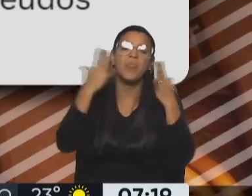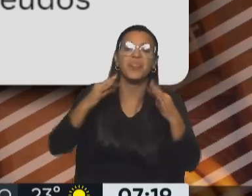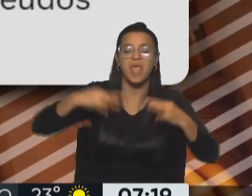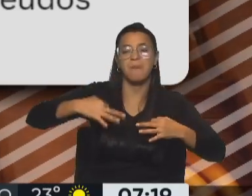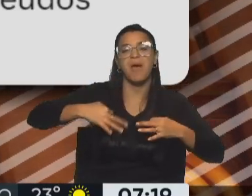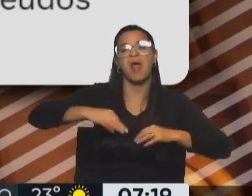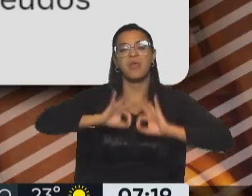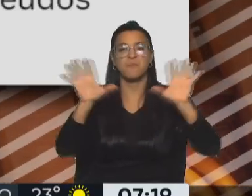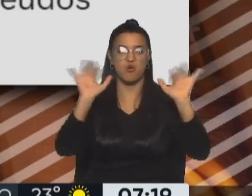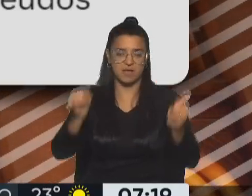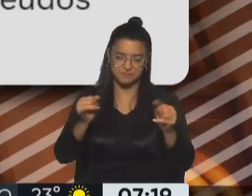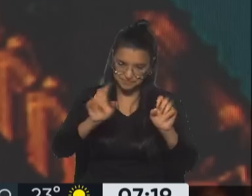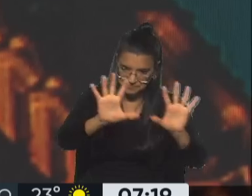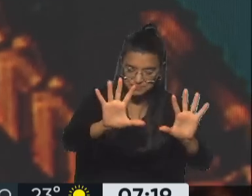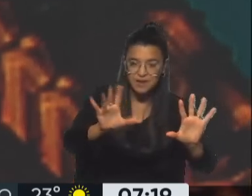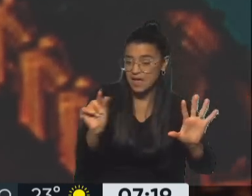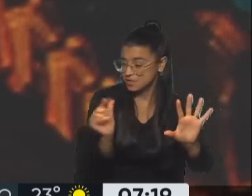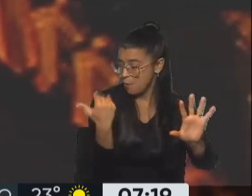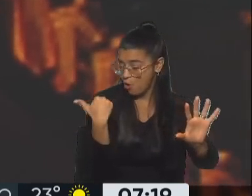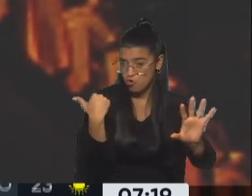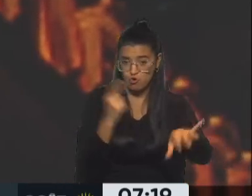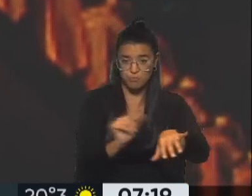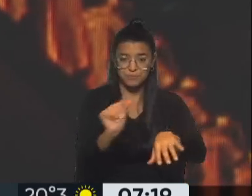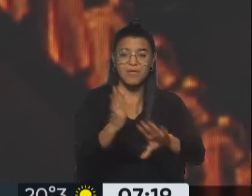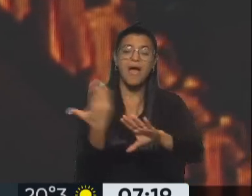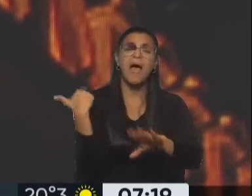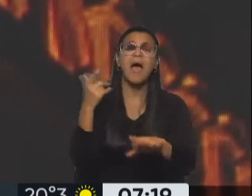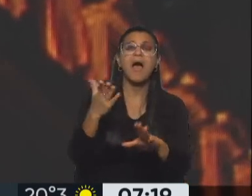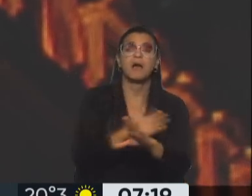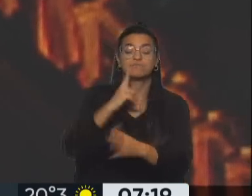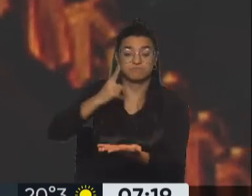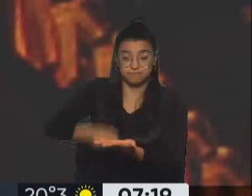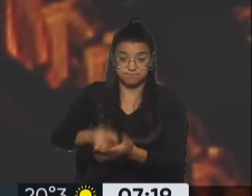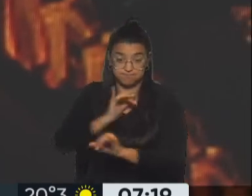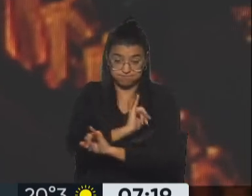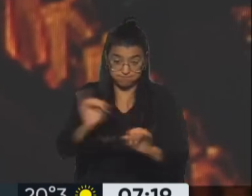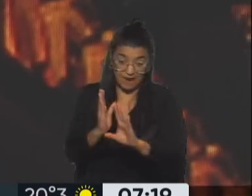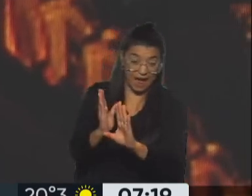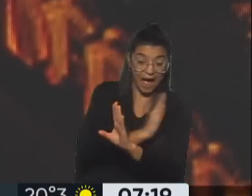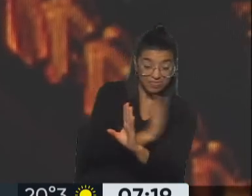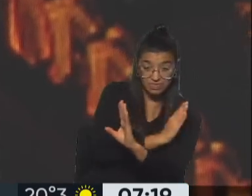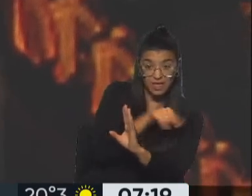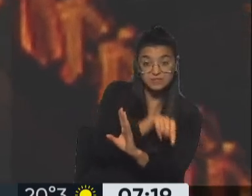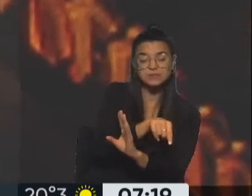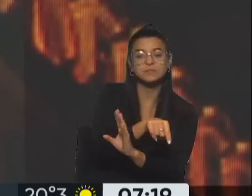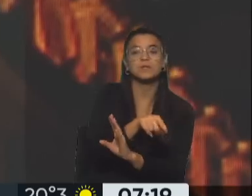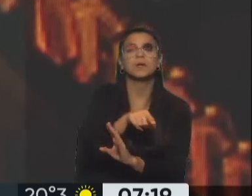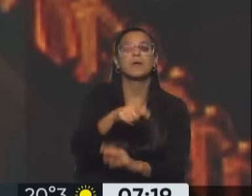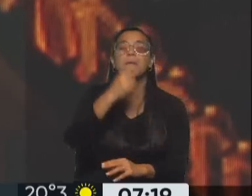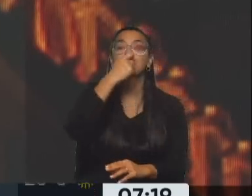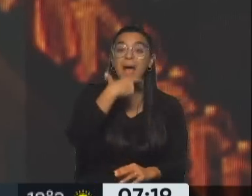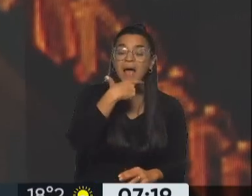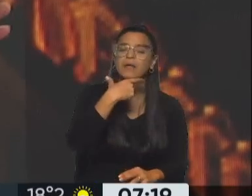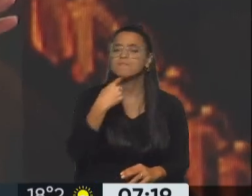democracia. Un paréntesis acá. Hace horas nada más, antes de que se conociera el fallo de la Corte Suprema de Justicia de la Nación, Mauricio